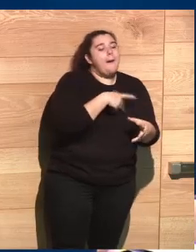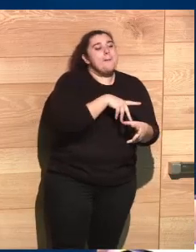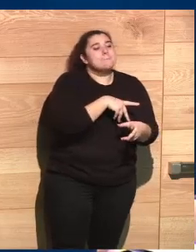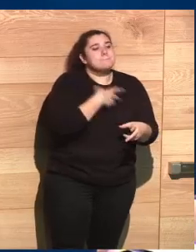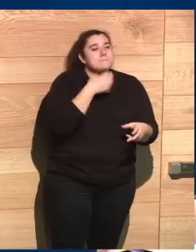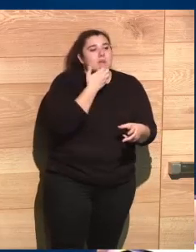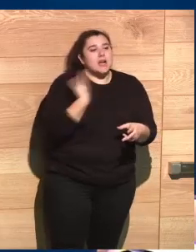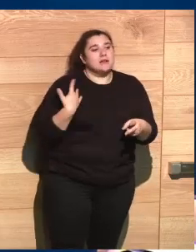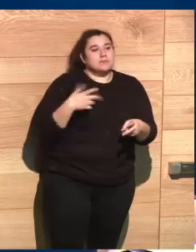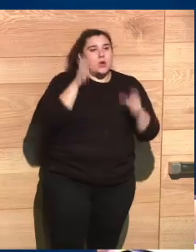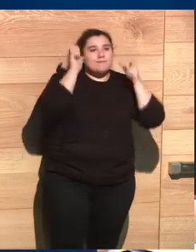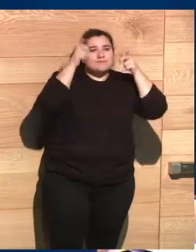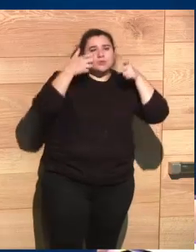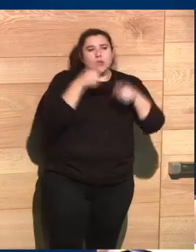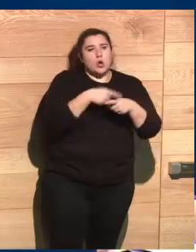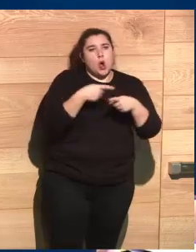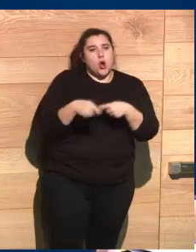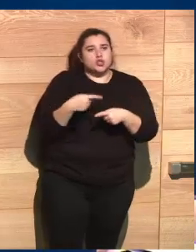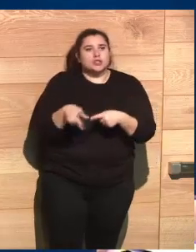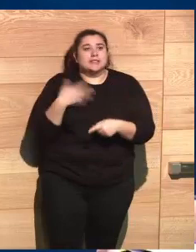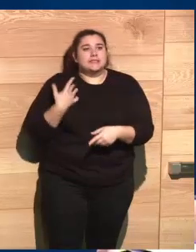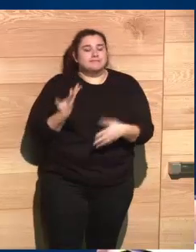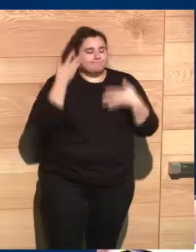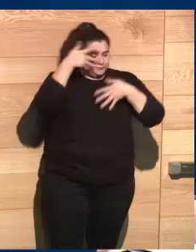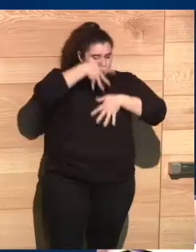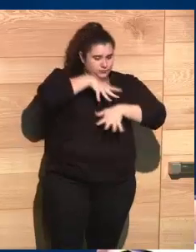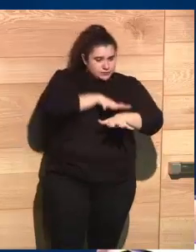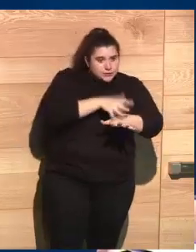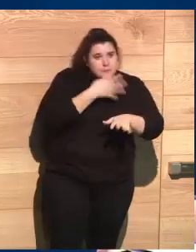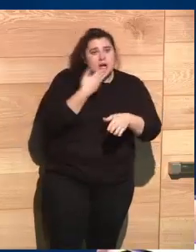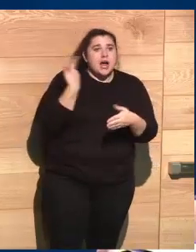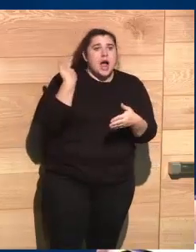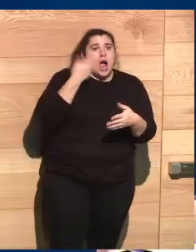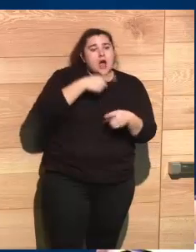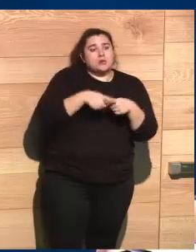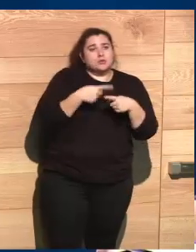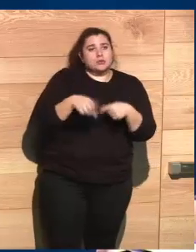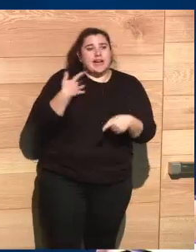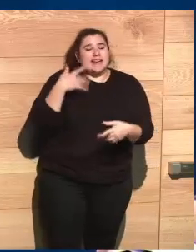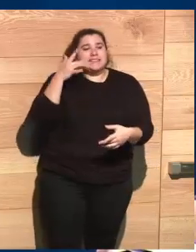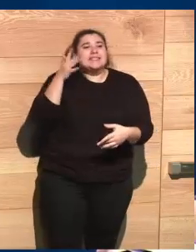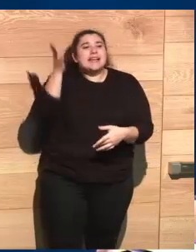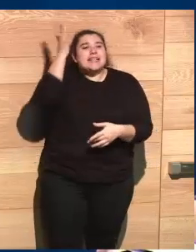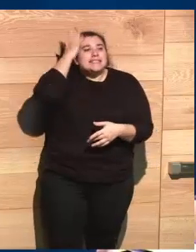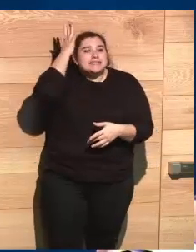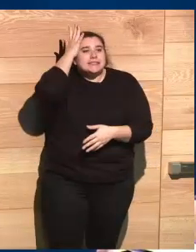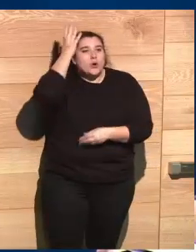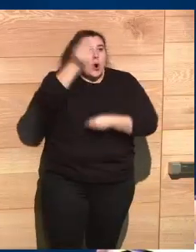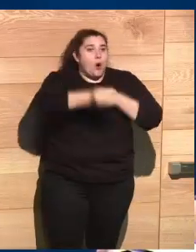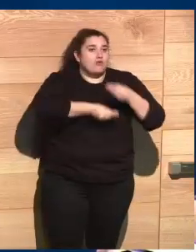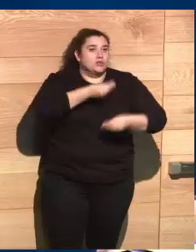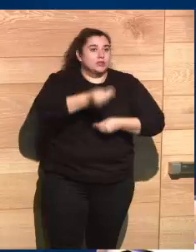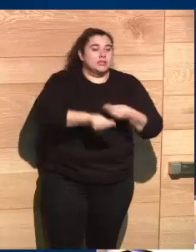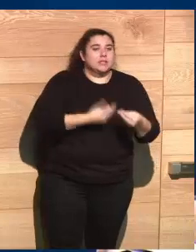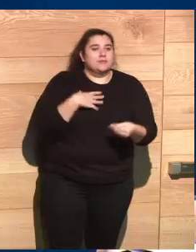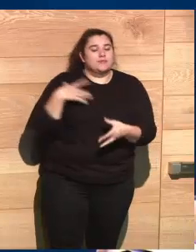jugar con, ¿no? videojuegos inmersivos que van a utilizar todos nuestros sentidos, ¿no? Y que